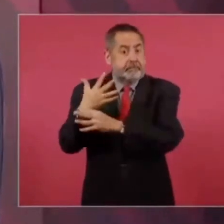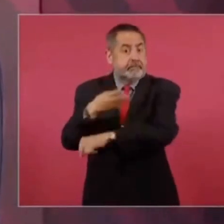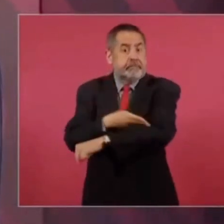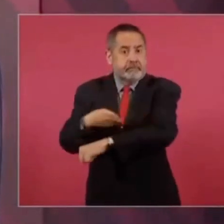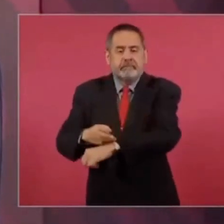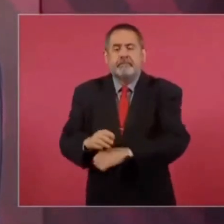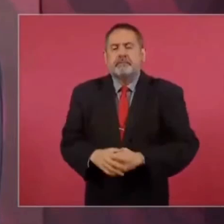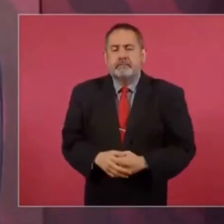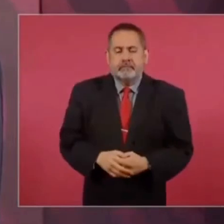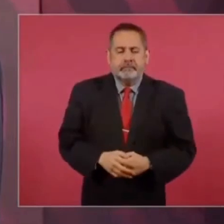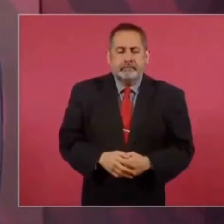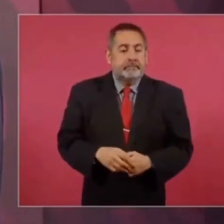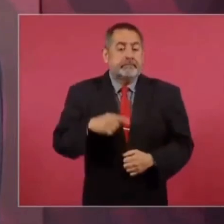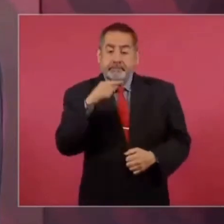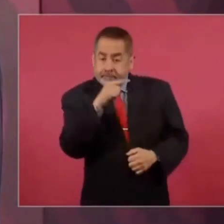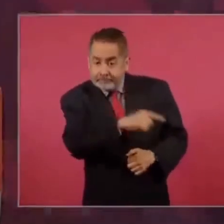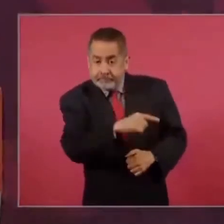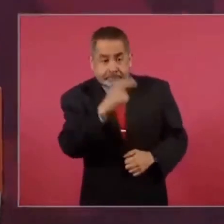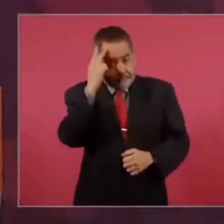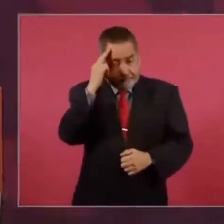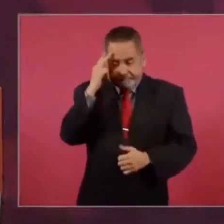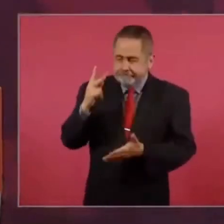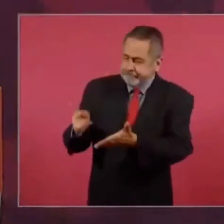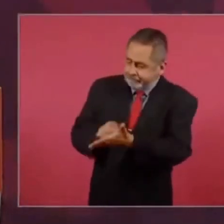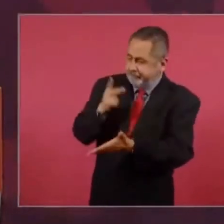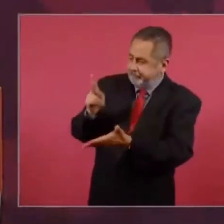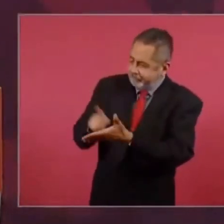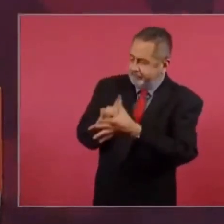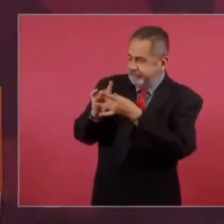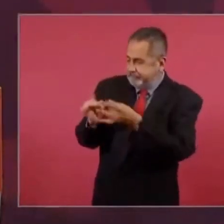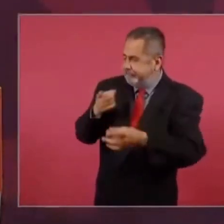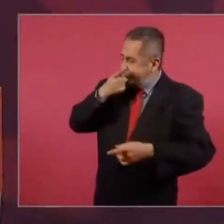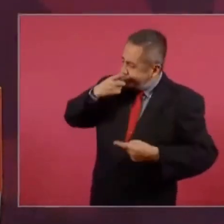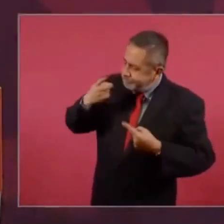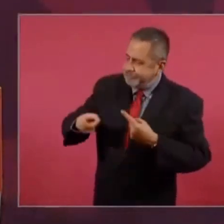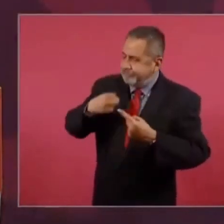Parece que quiso varias veces asumir una actitud